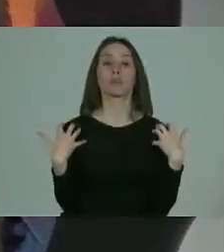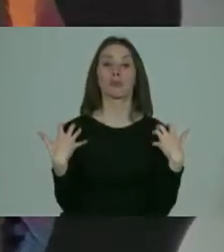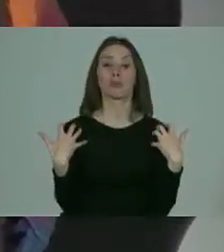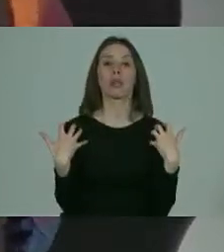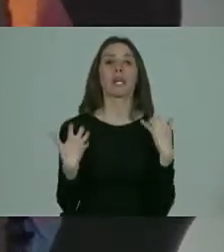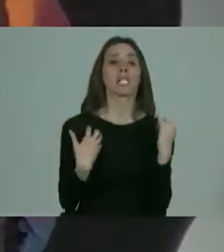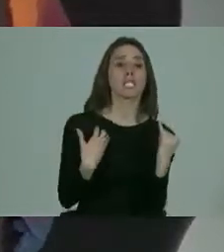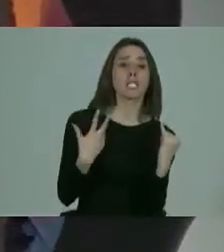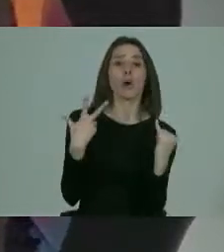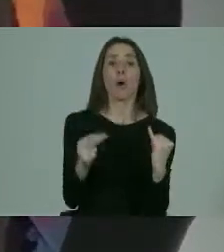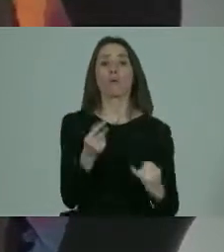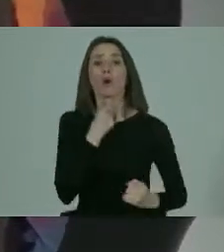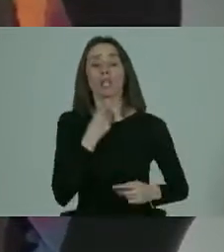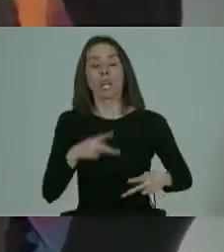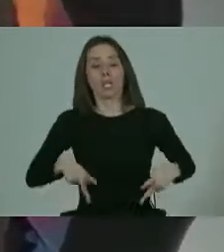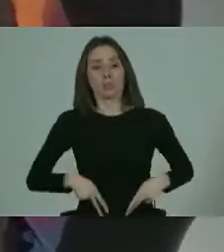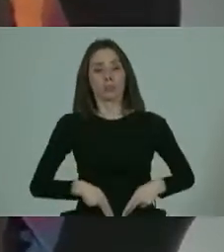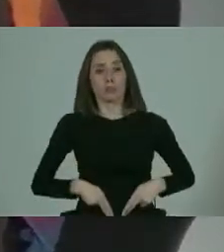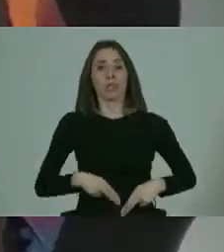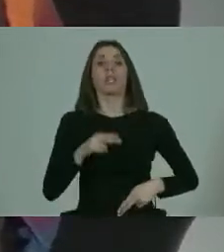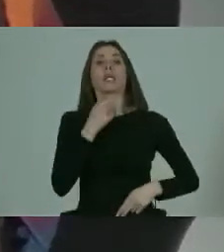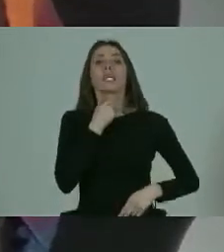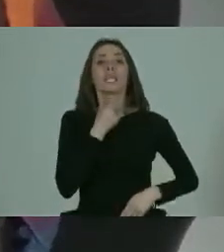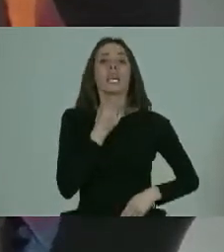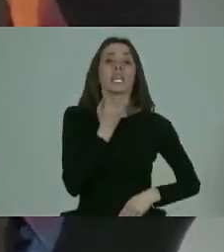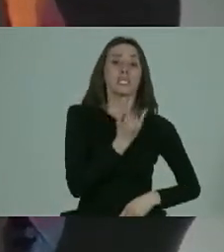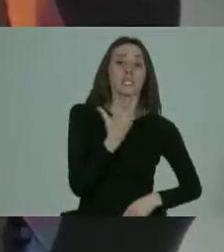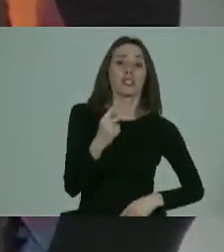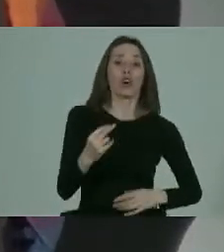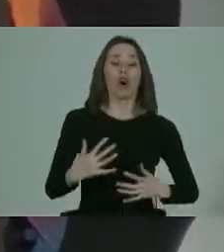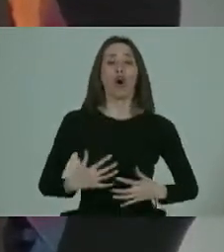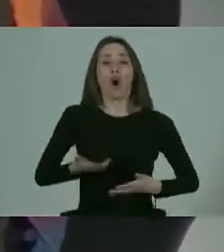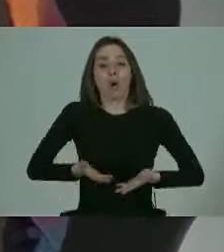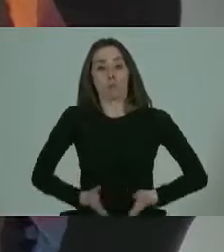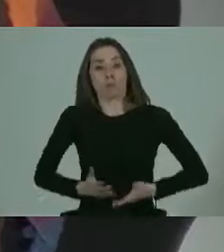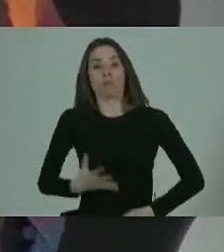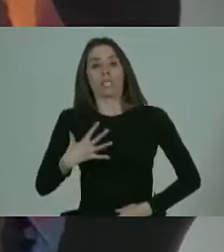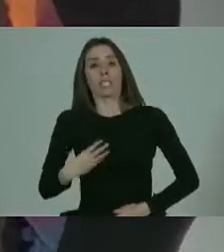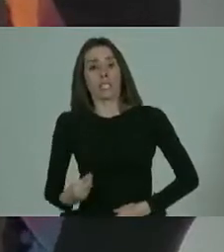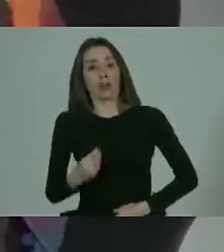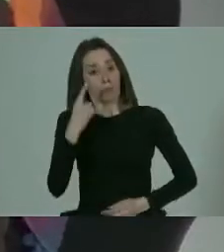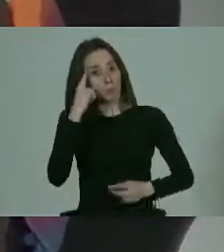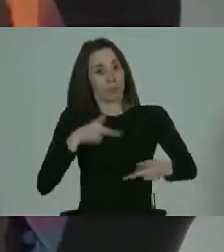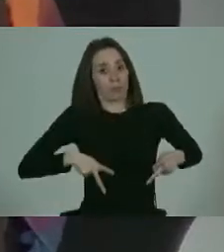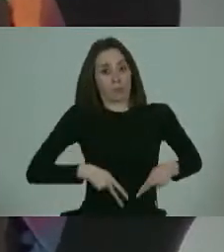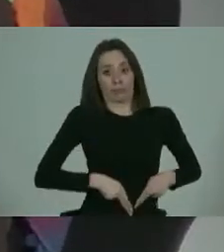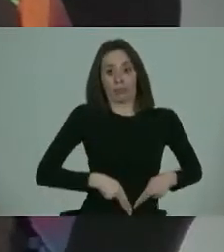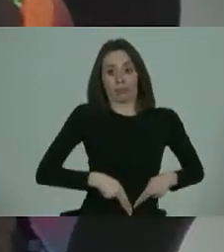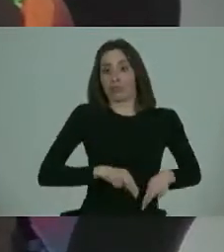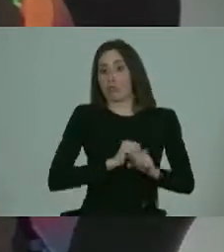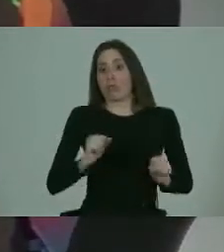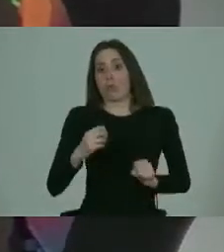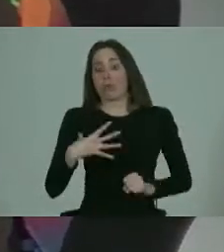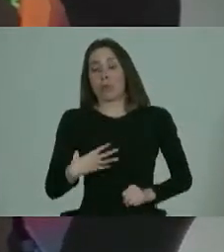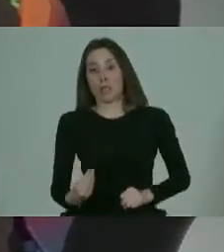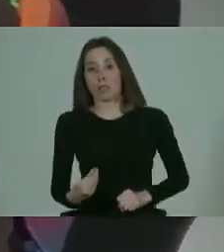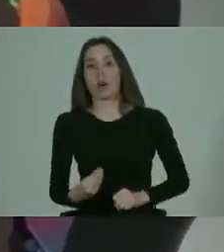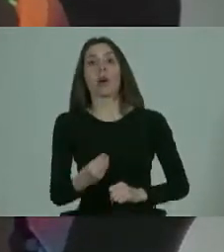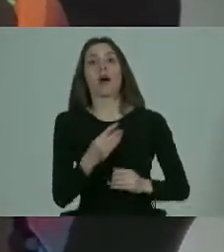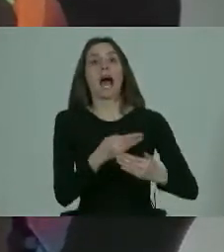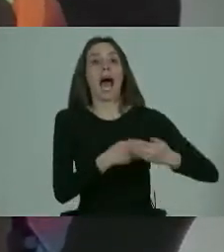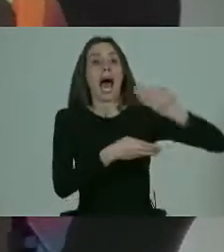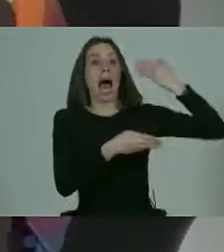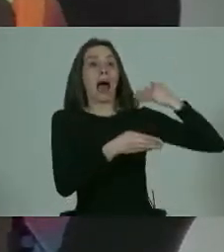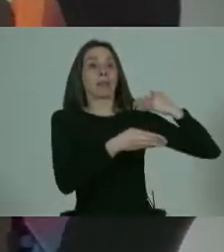si quiere o no quiere esterilizarse si quiere o no tener hijos que va a ser la consecuencia de desestabilización fija pero para eso tienen un proceso